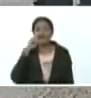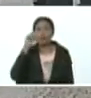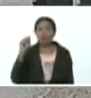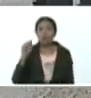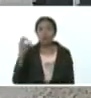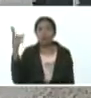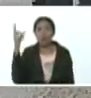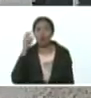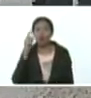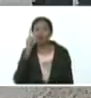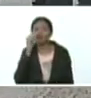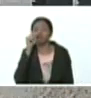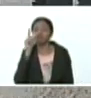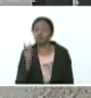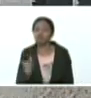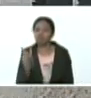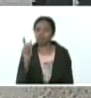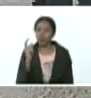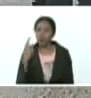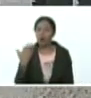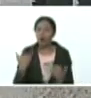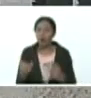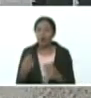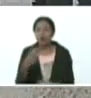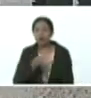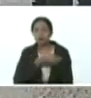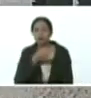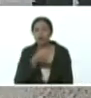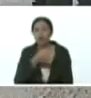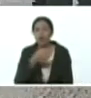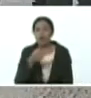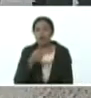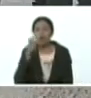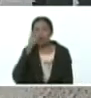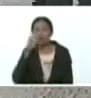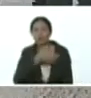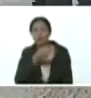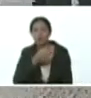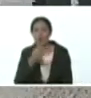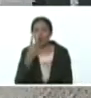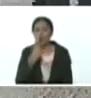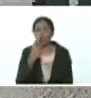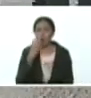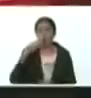oye, mijito, que ahora el seguro es rojo, rojito.